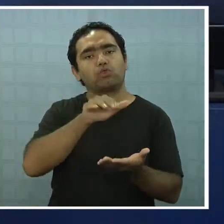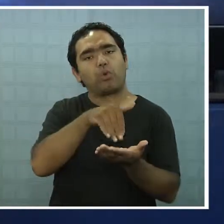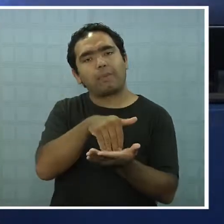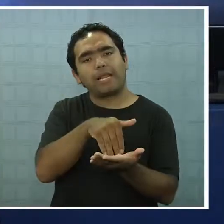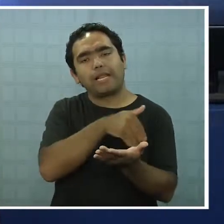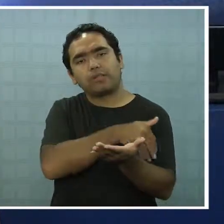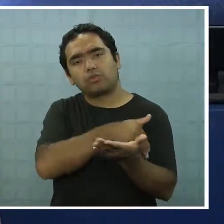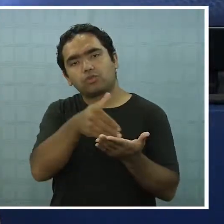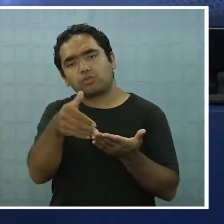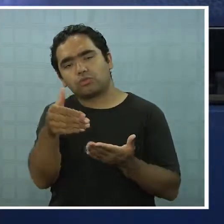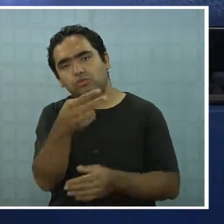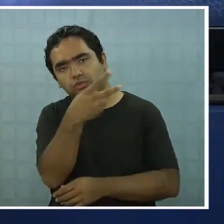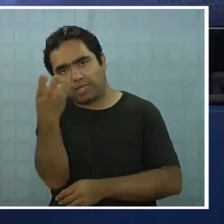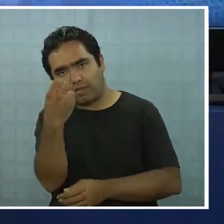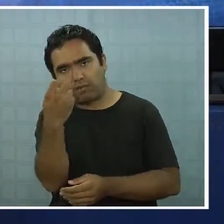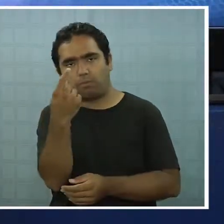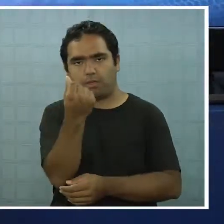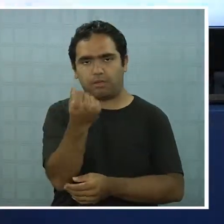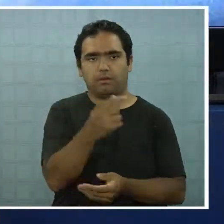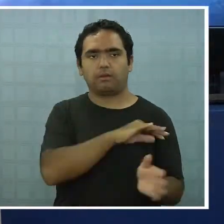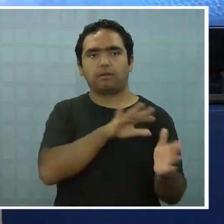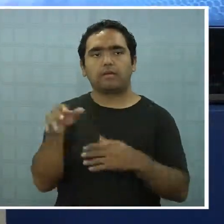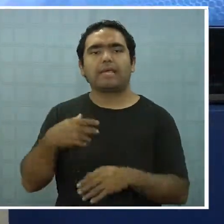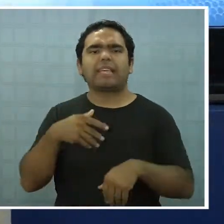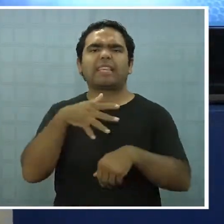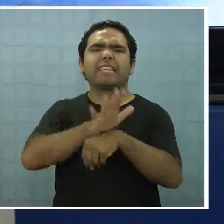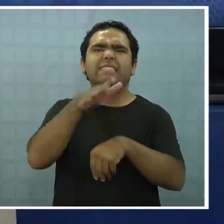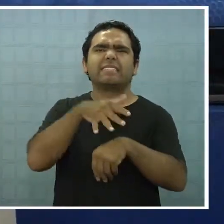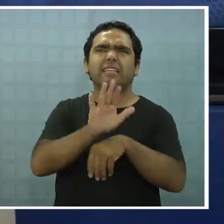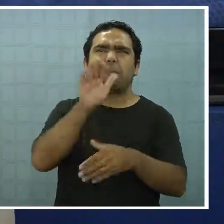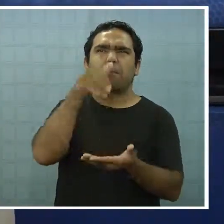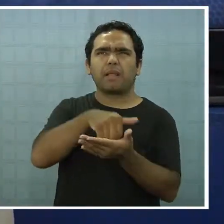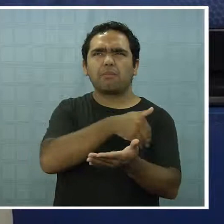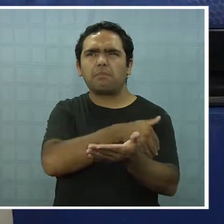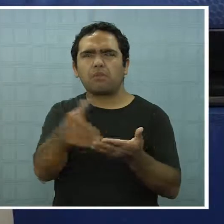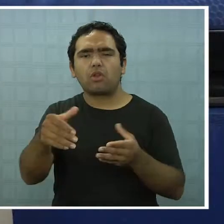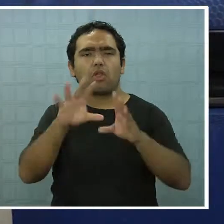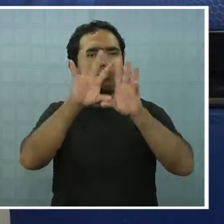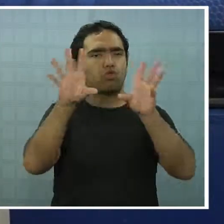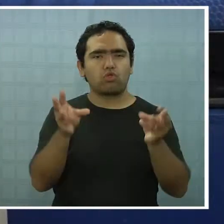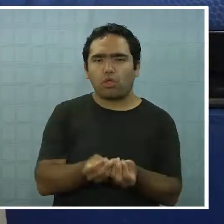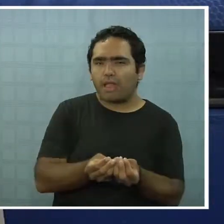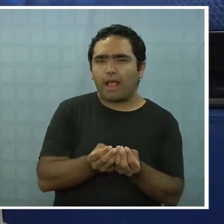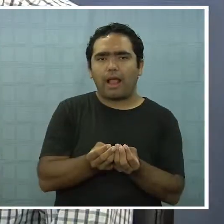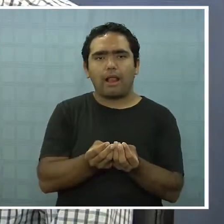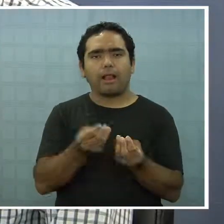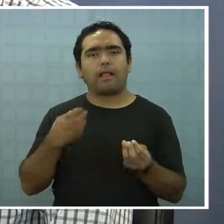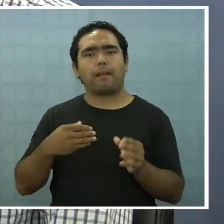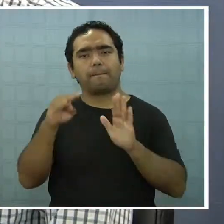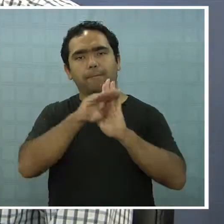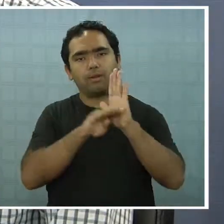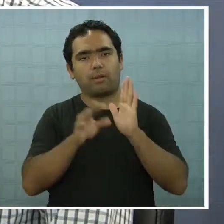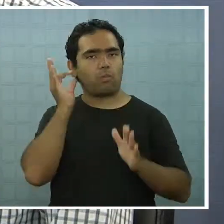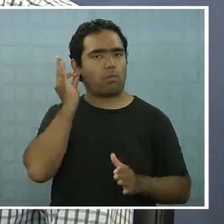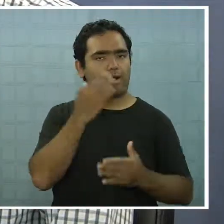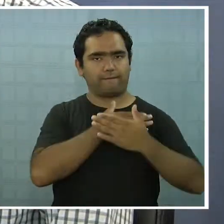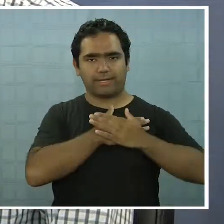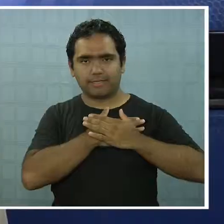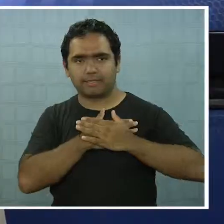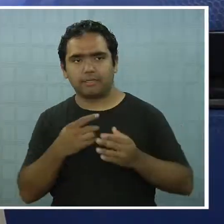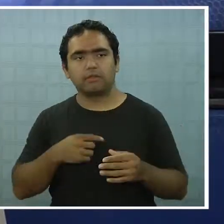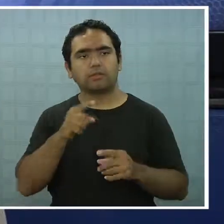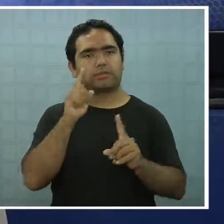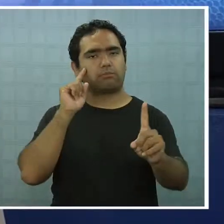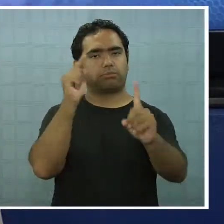lo que cuesta, digamos, es el cálculo que tiene. 15.000 millones en total el programa de la presidenta Bachelet. Y necesitamos, obviamente, en esos 4 años lograr